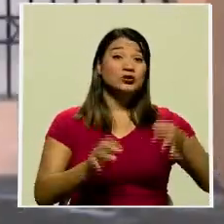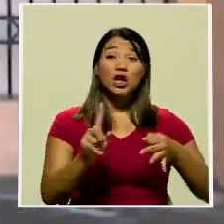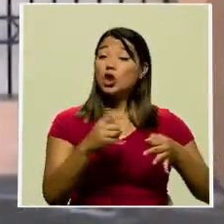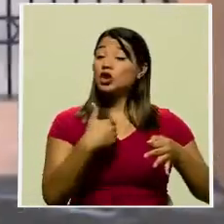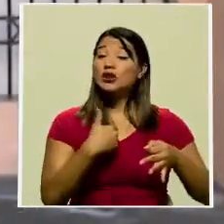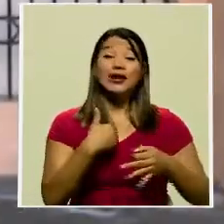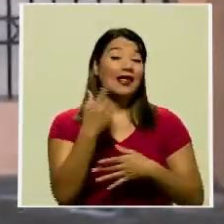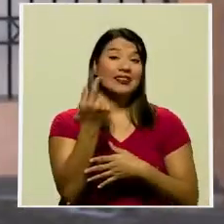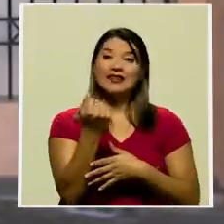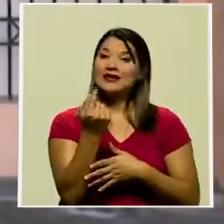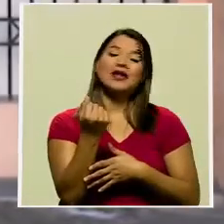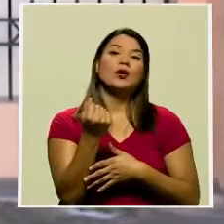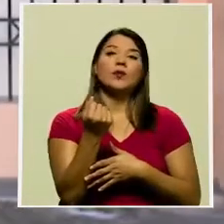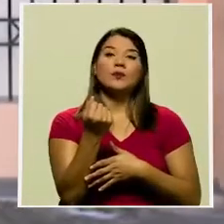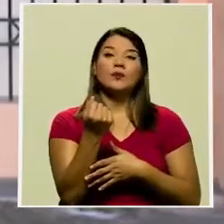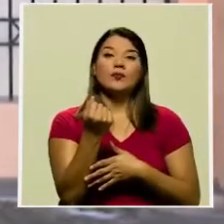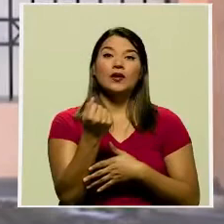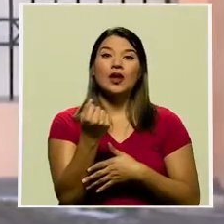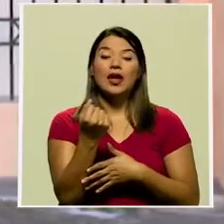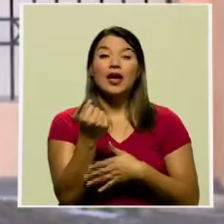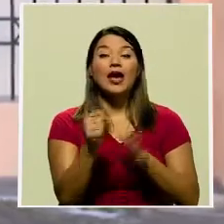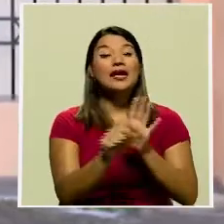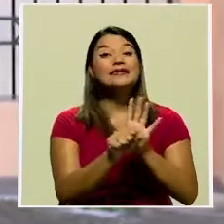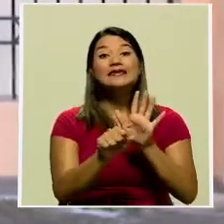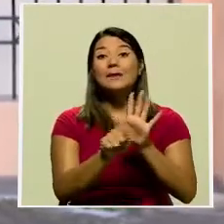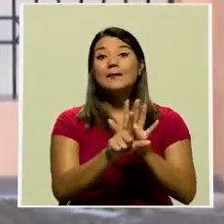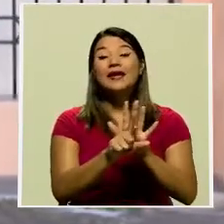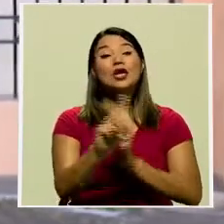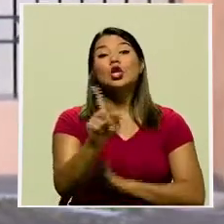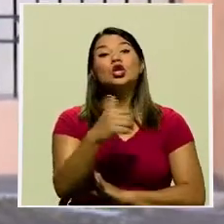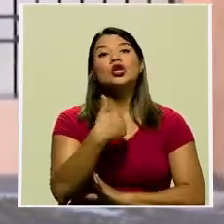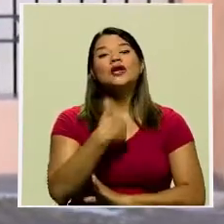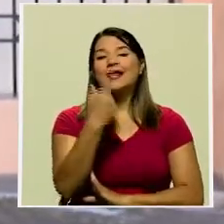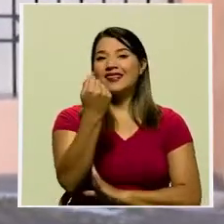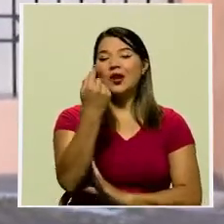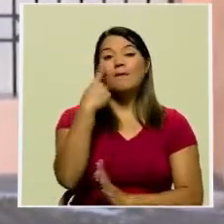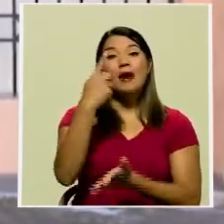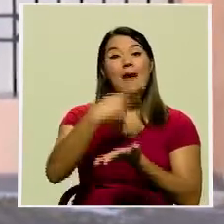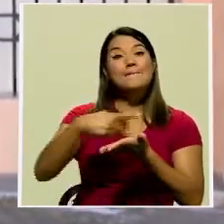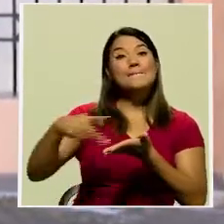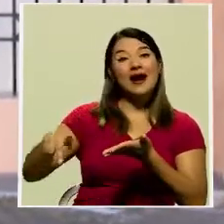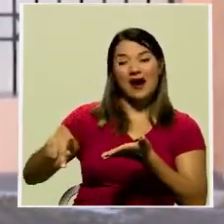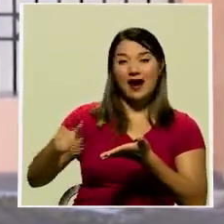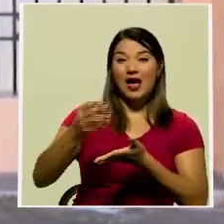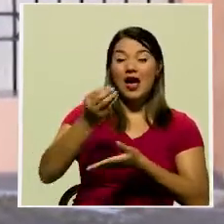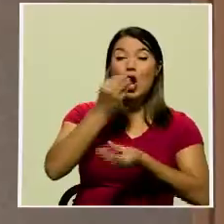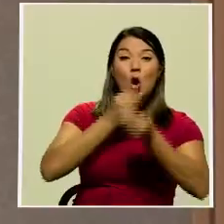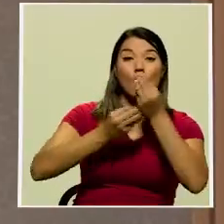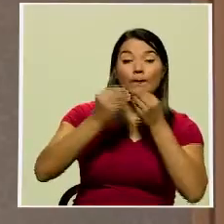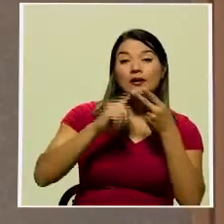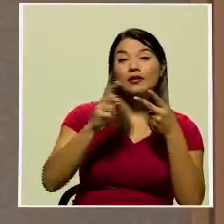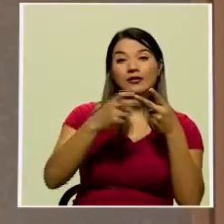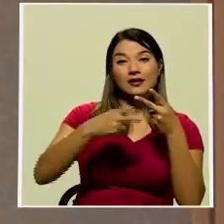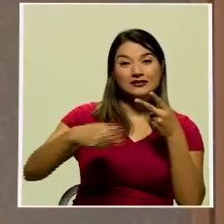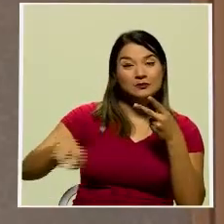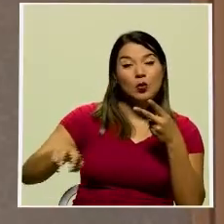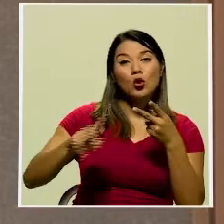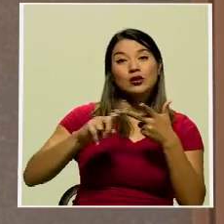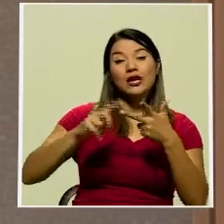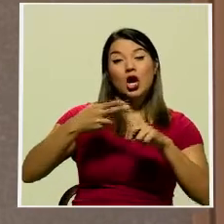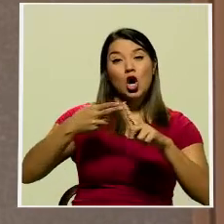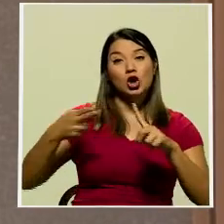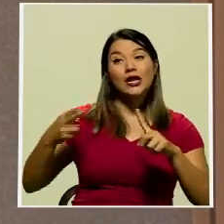la Asamblea Legislativa. El pago de hospedaje y alimentación en las giras para atender casos, principalmente en los asuntos penales